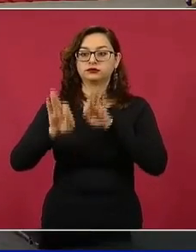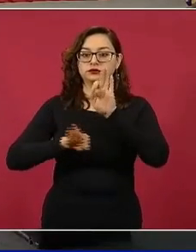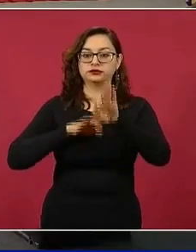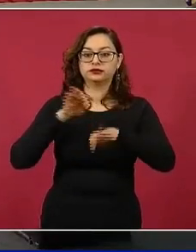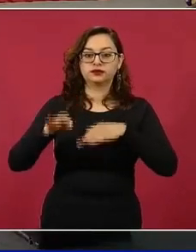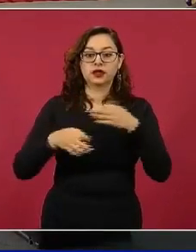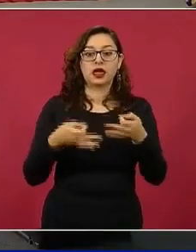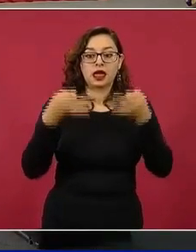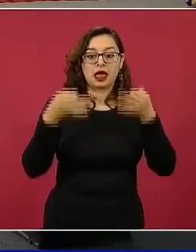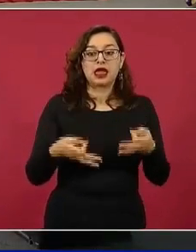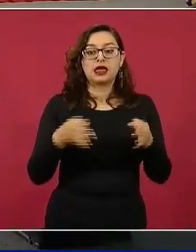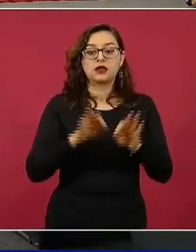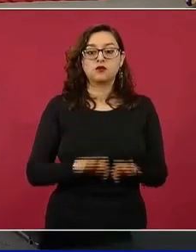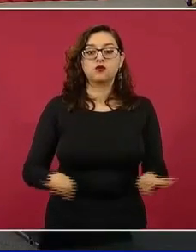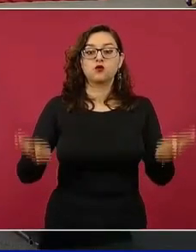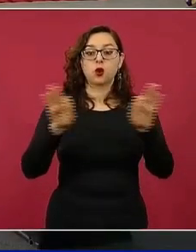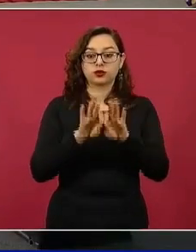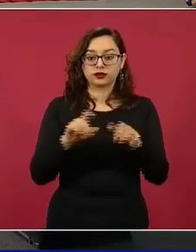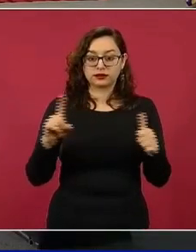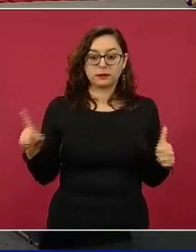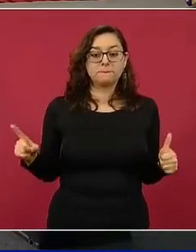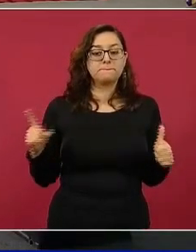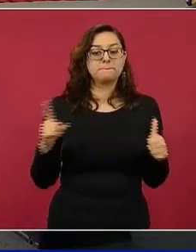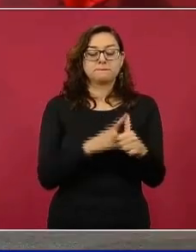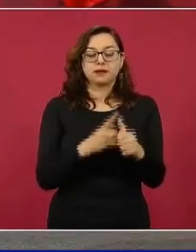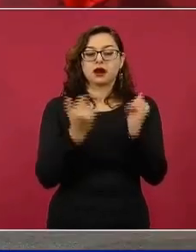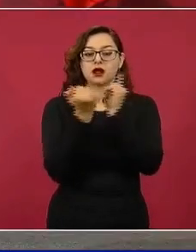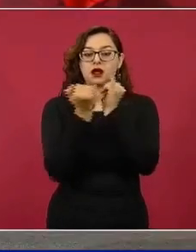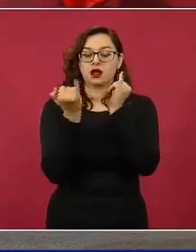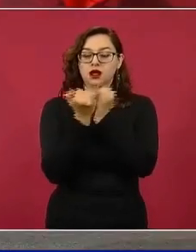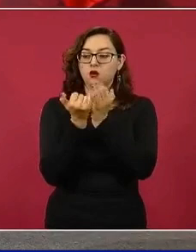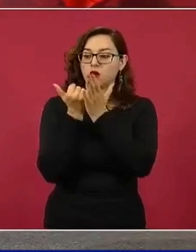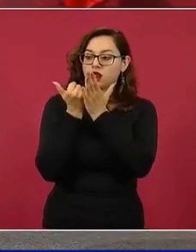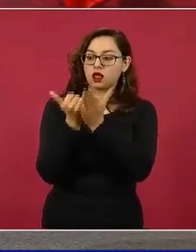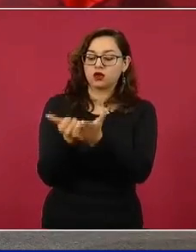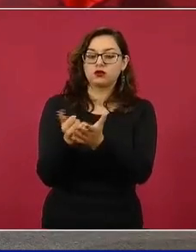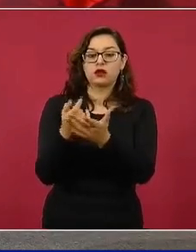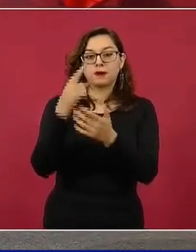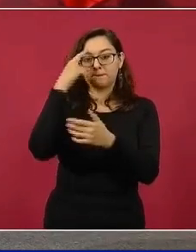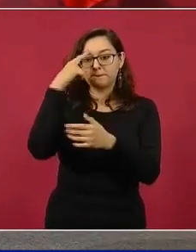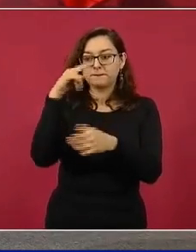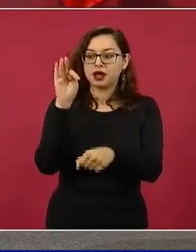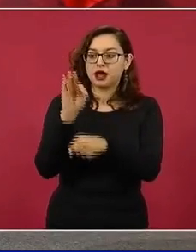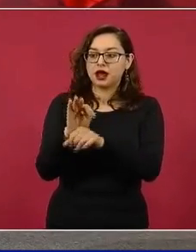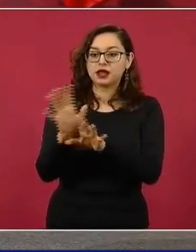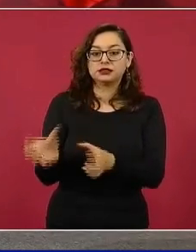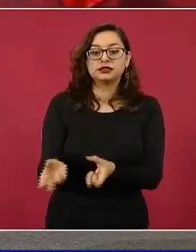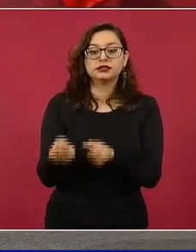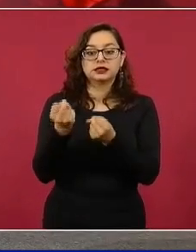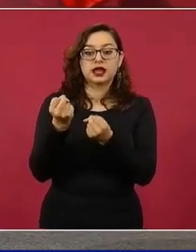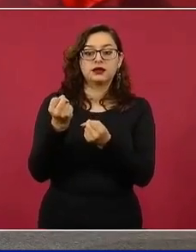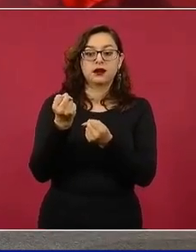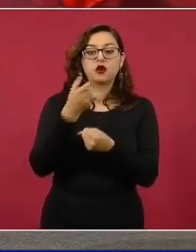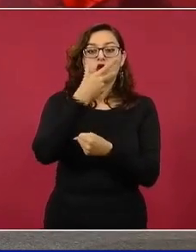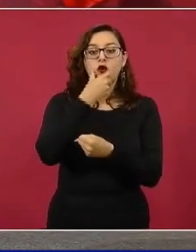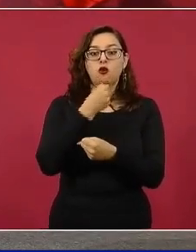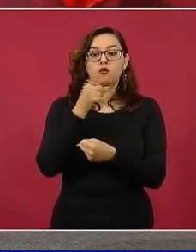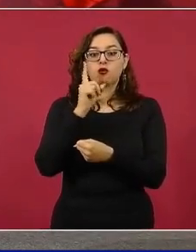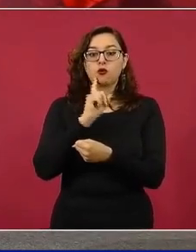serán prioritarios. Hemos diseñado un plan de rescate financiero para apoyar a las y